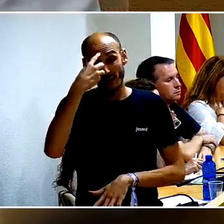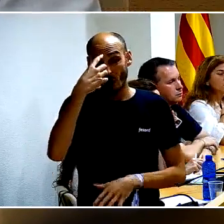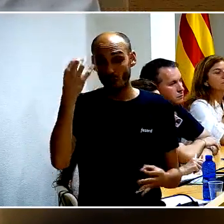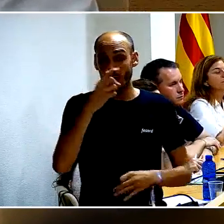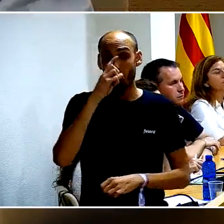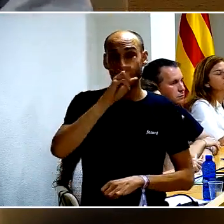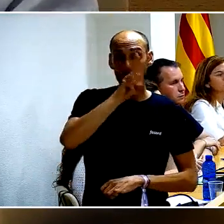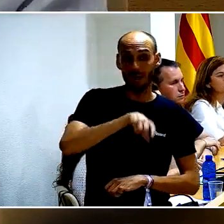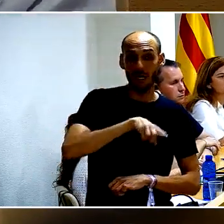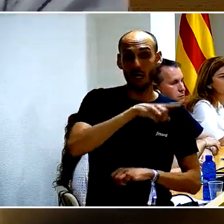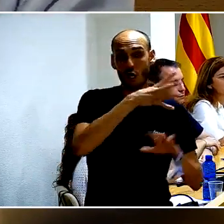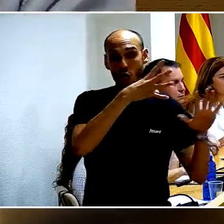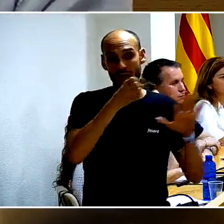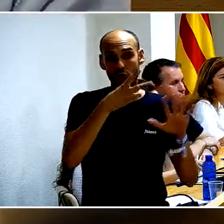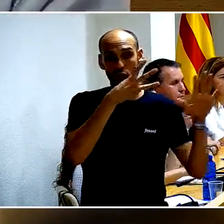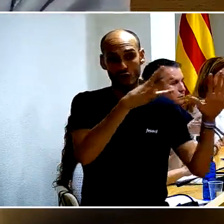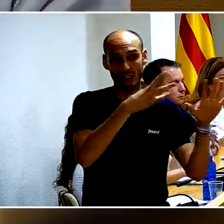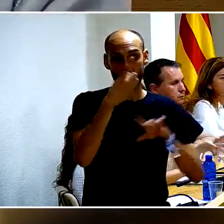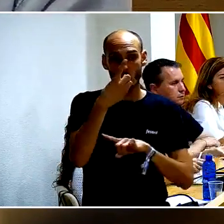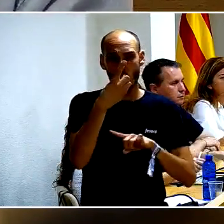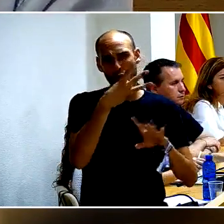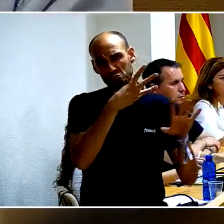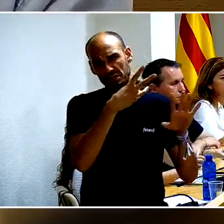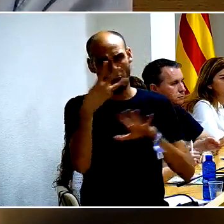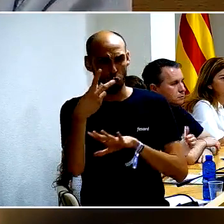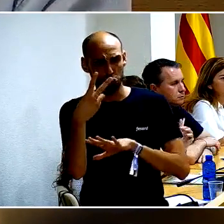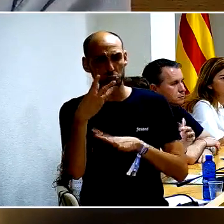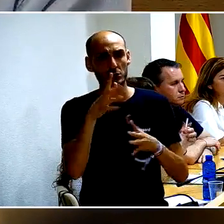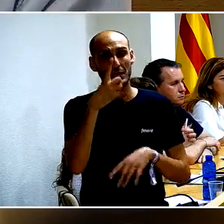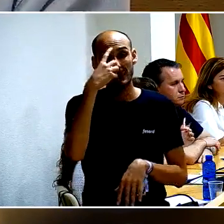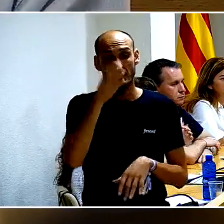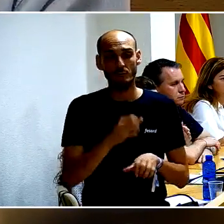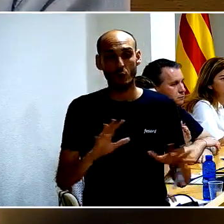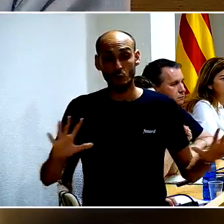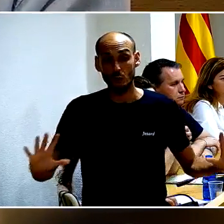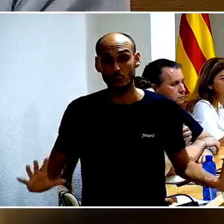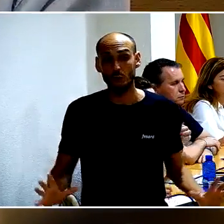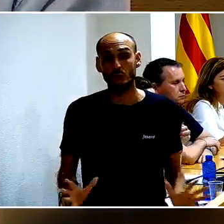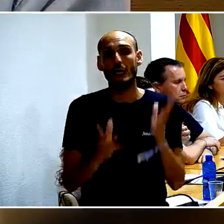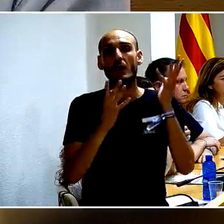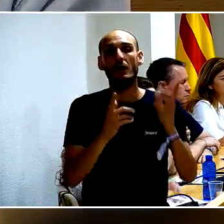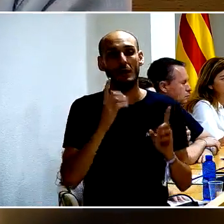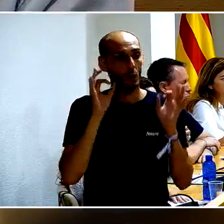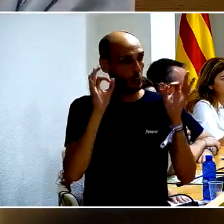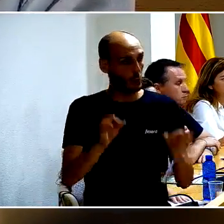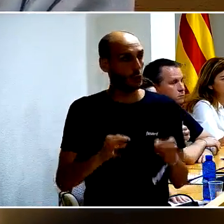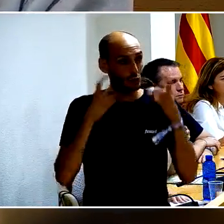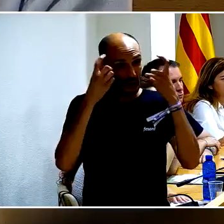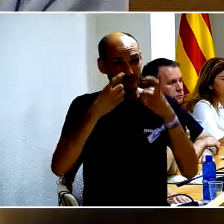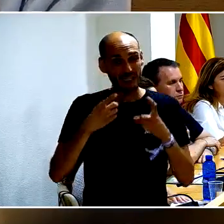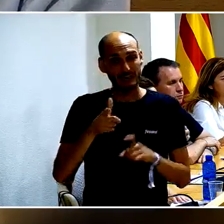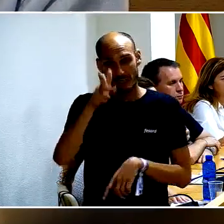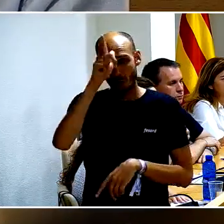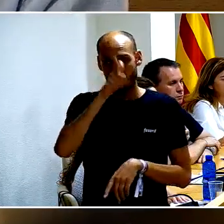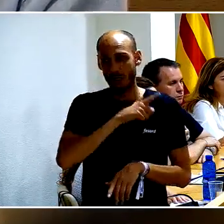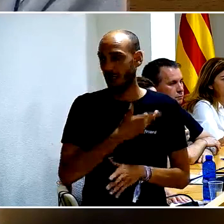1981, si no mal recuerdo, 81-82, fue cuando hubo un intento de alzamiento militar aquí en Paiporta. El ruido de